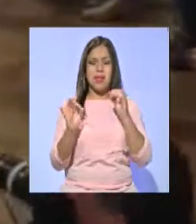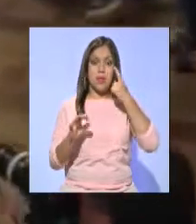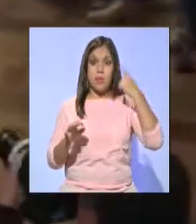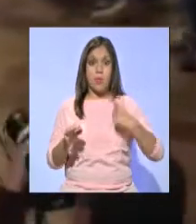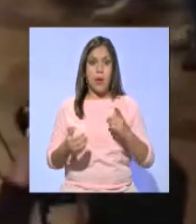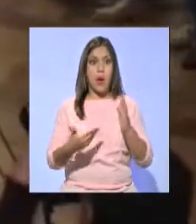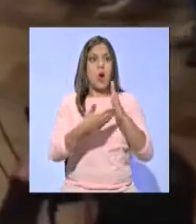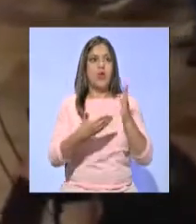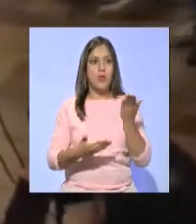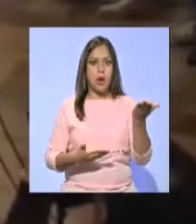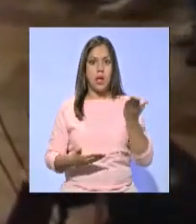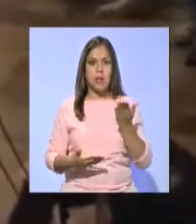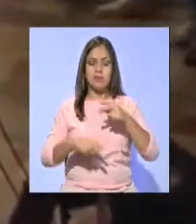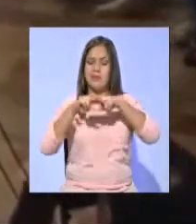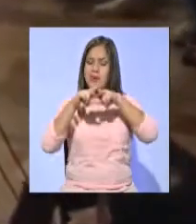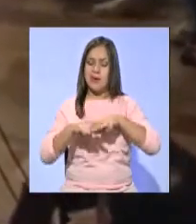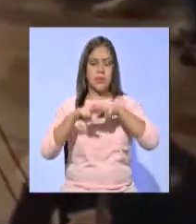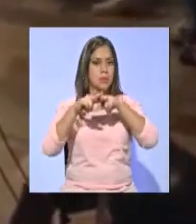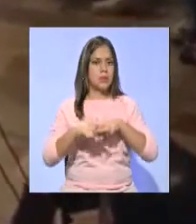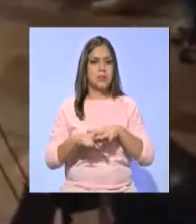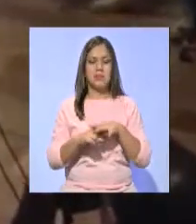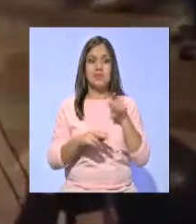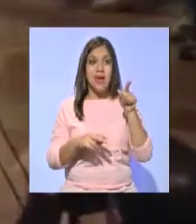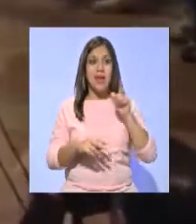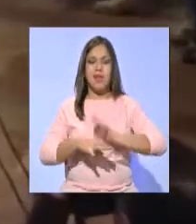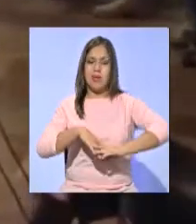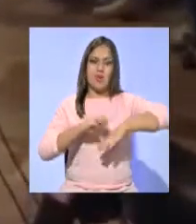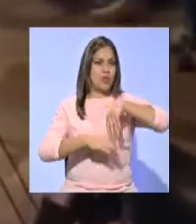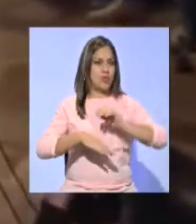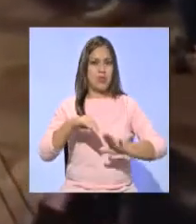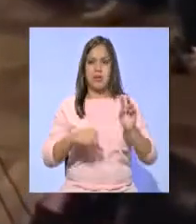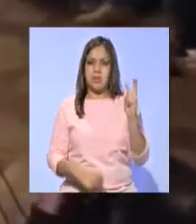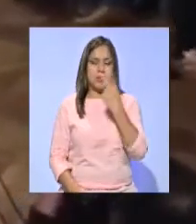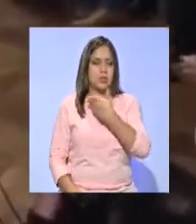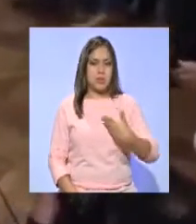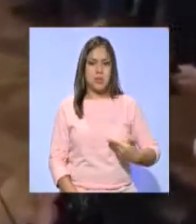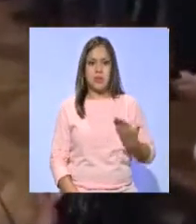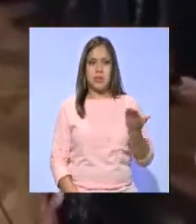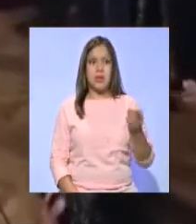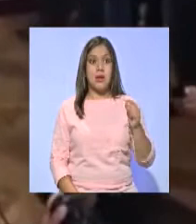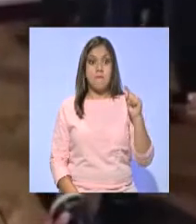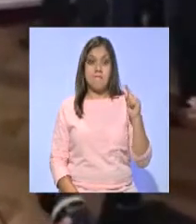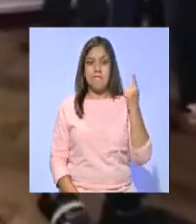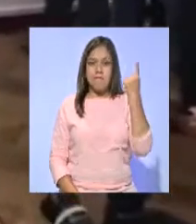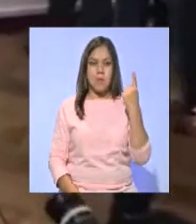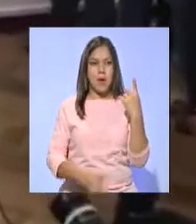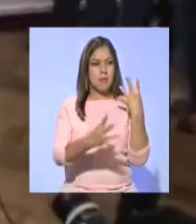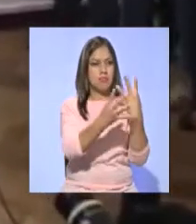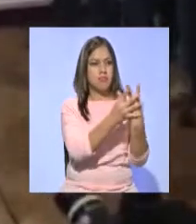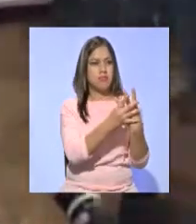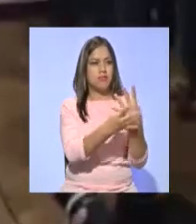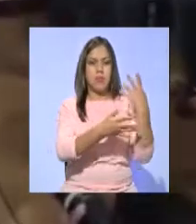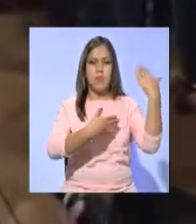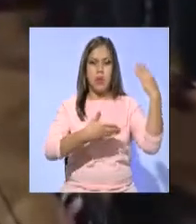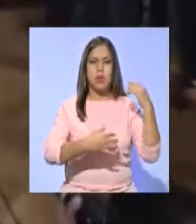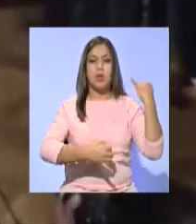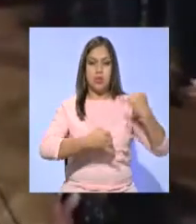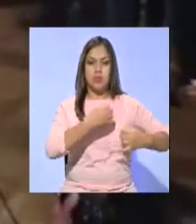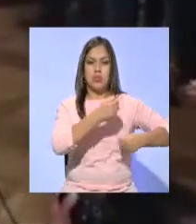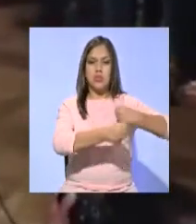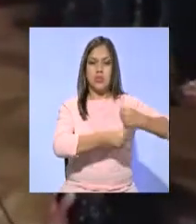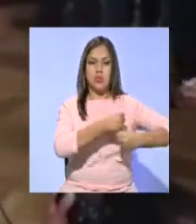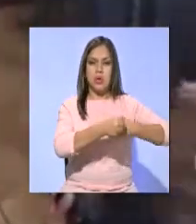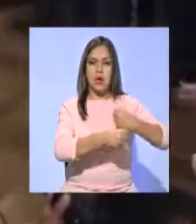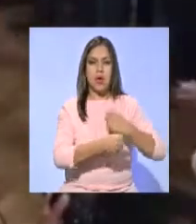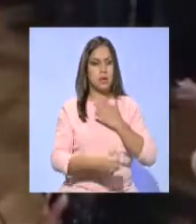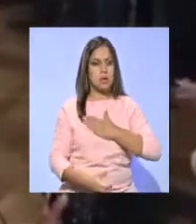contra él. Revisen lo que ustedes quieran. Y se trata tal vez del primer preso político que tiene el país en los últimos años con